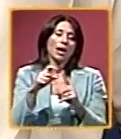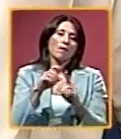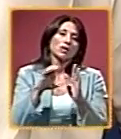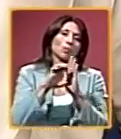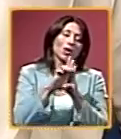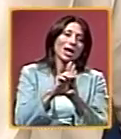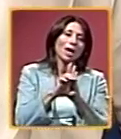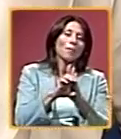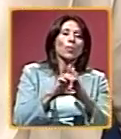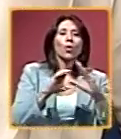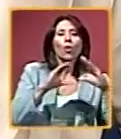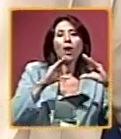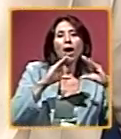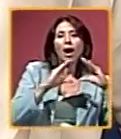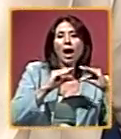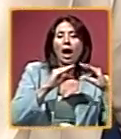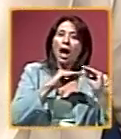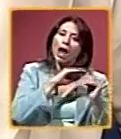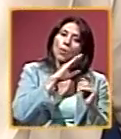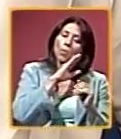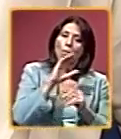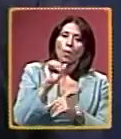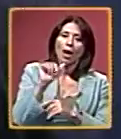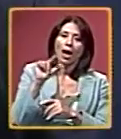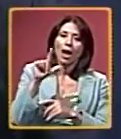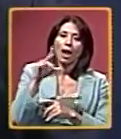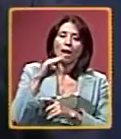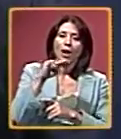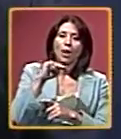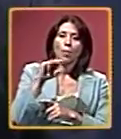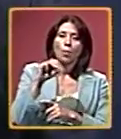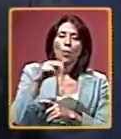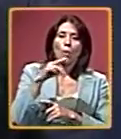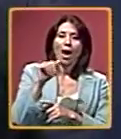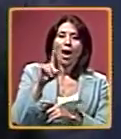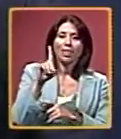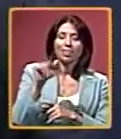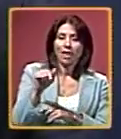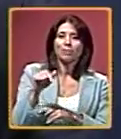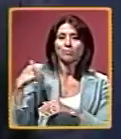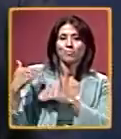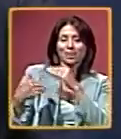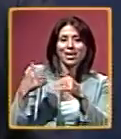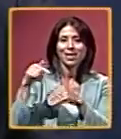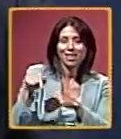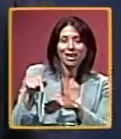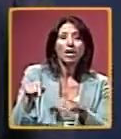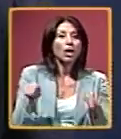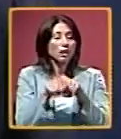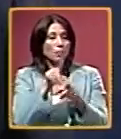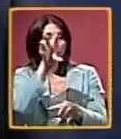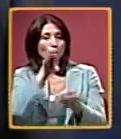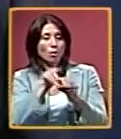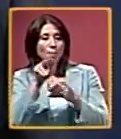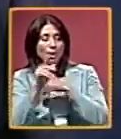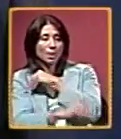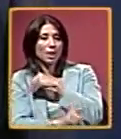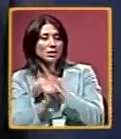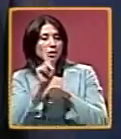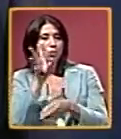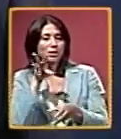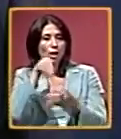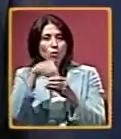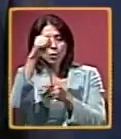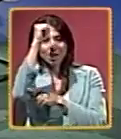almohada provienen y han enriquecido a nuestra lengua. De hecho, dentro de estos 20 países no está incluido Egipto, que tenemos una relación muy cercana,